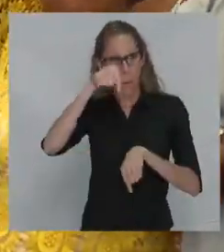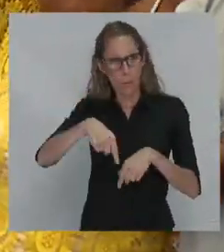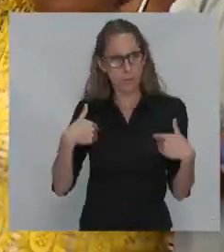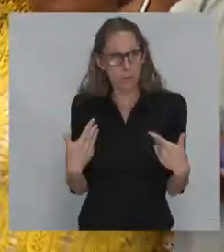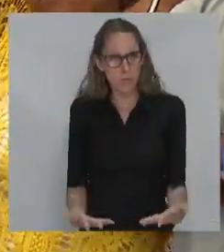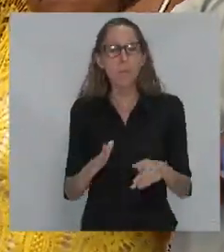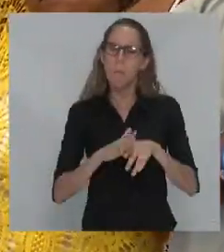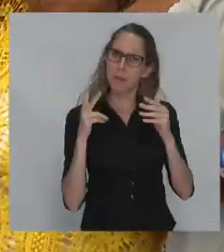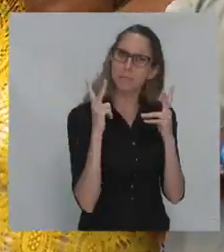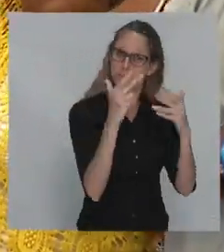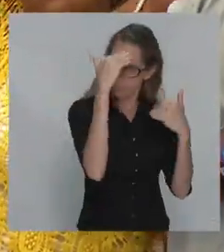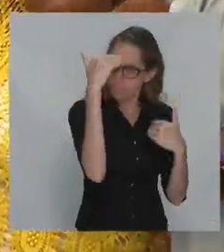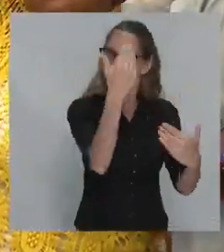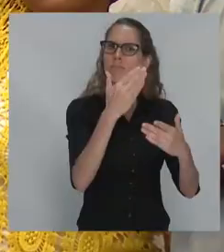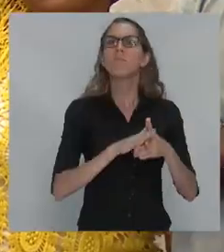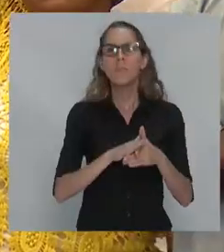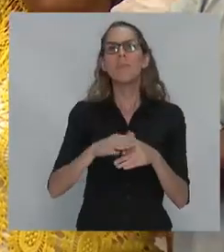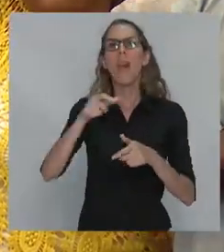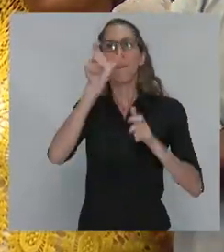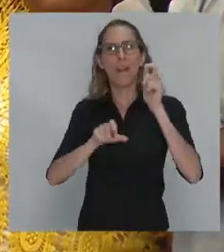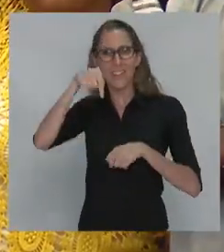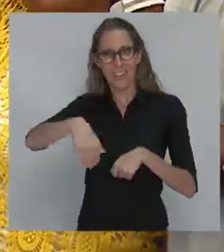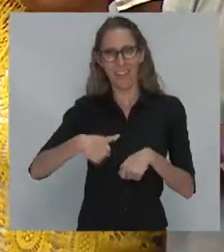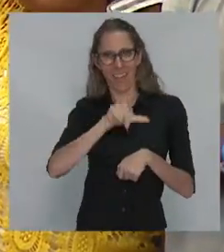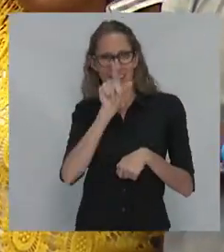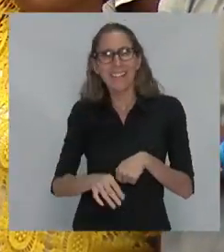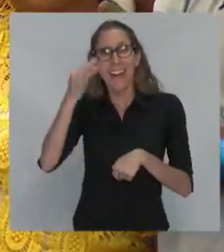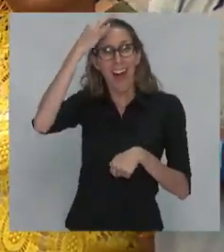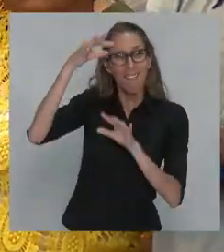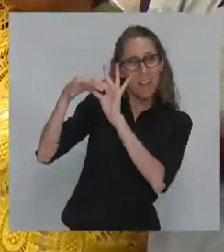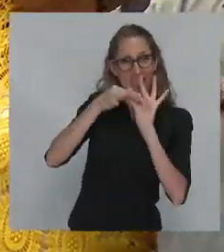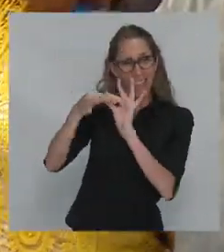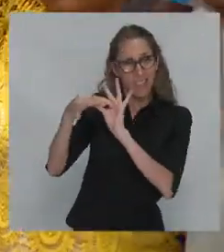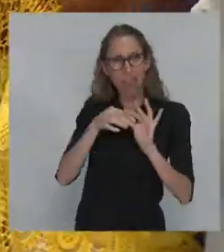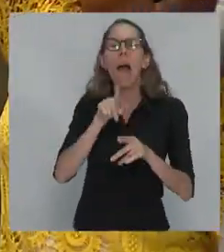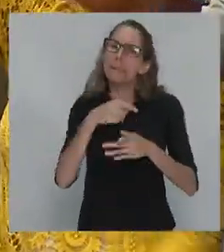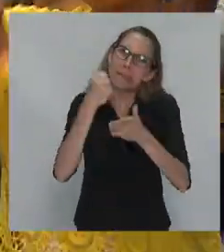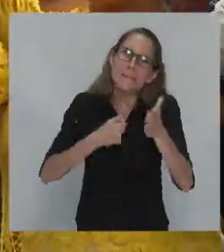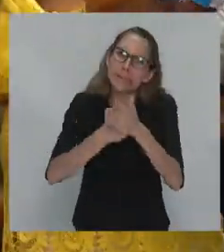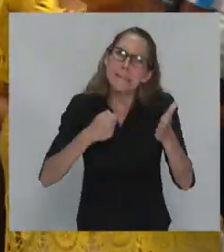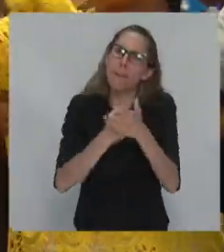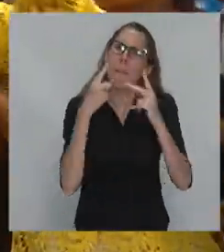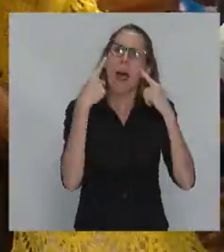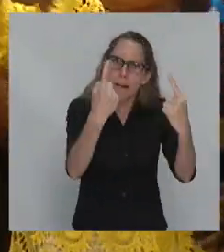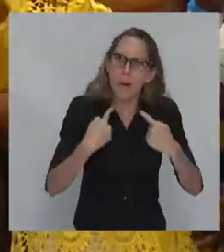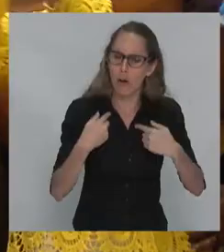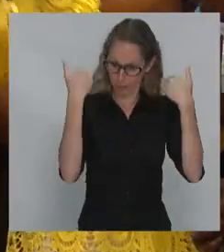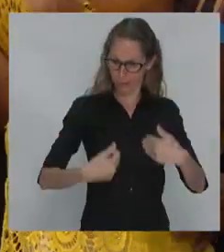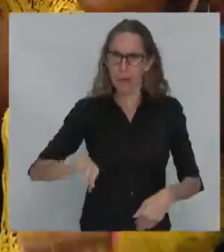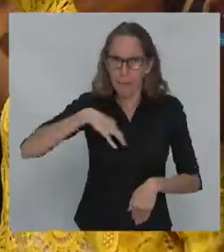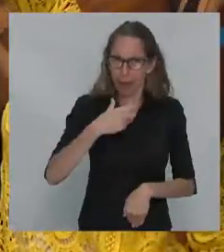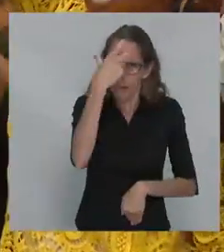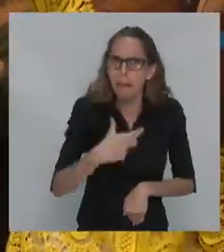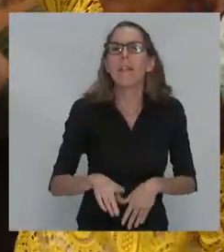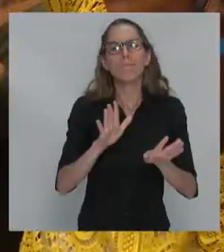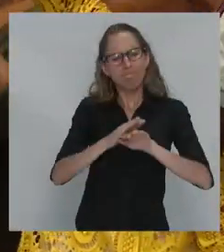para saludar a la comunidad afroargentina que lleva décadas luchando por el reconocimiento de sus realidades. Un abrazo a los hermanos